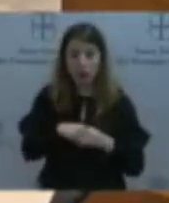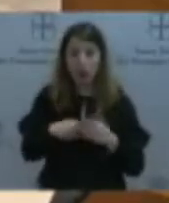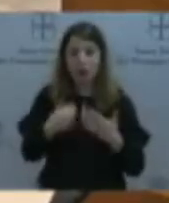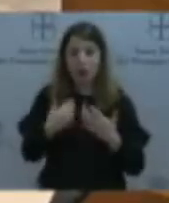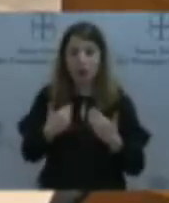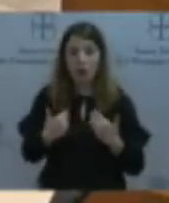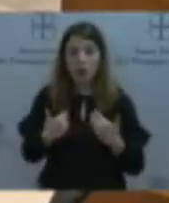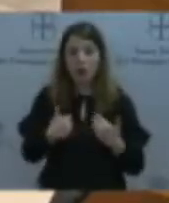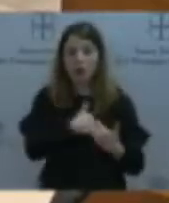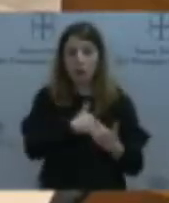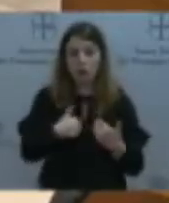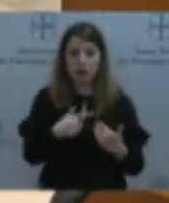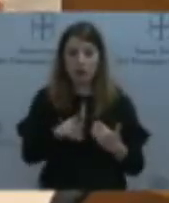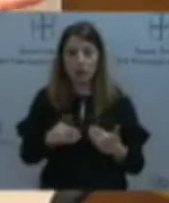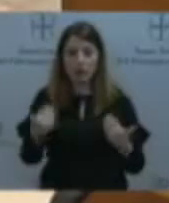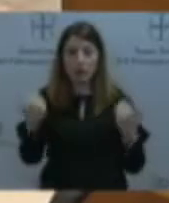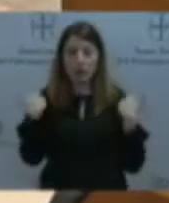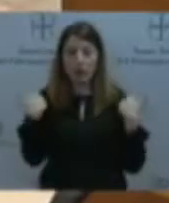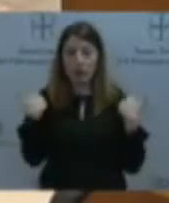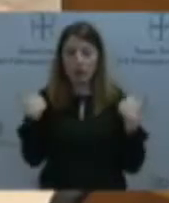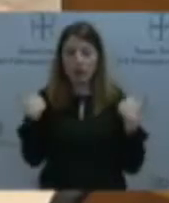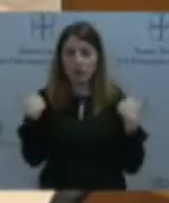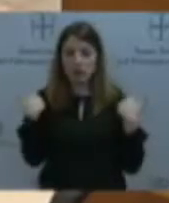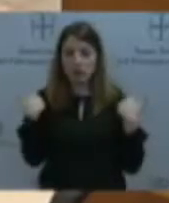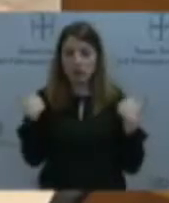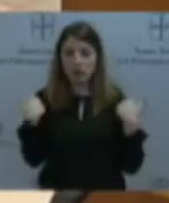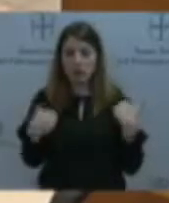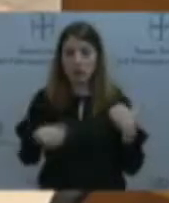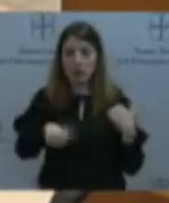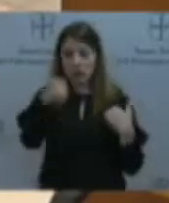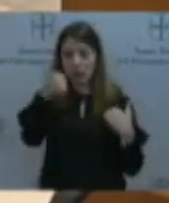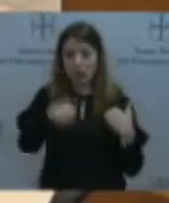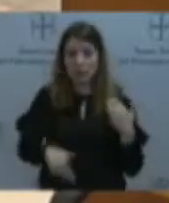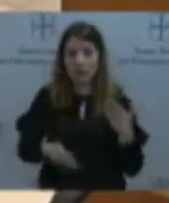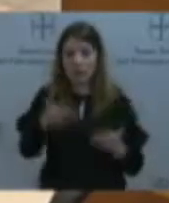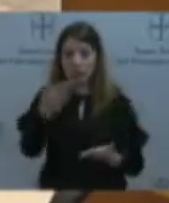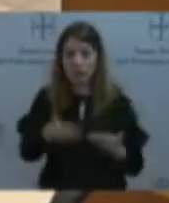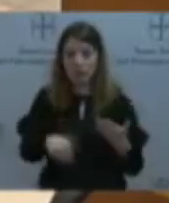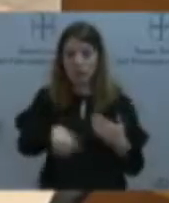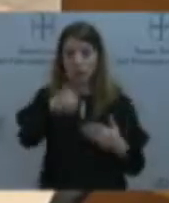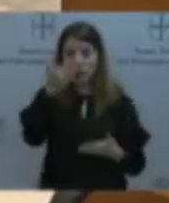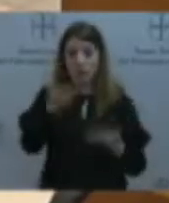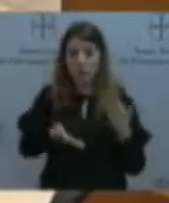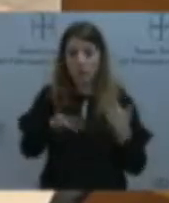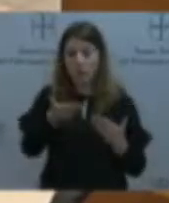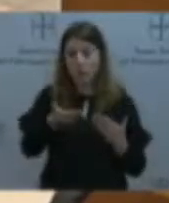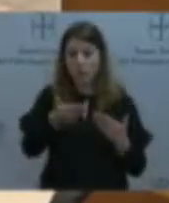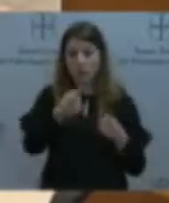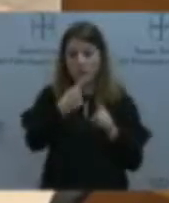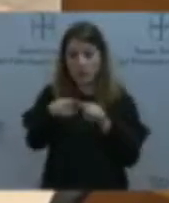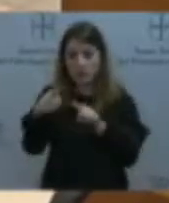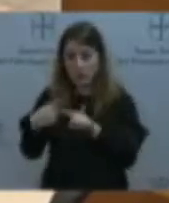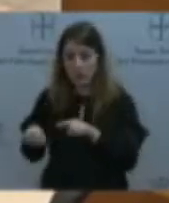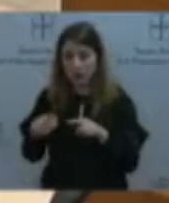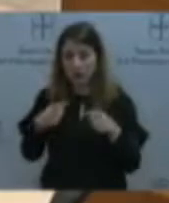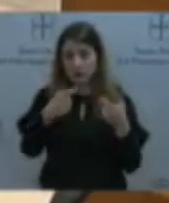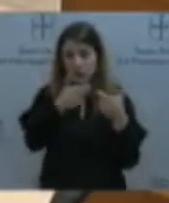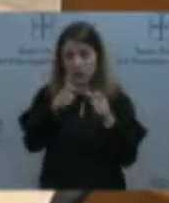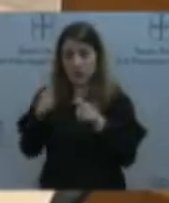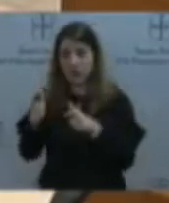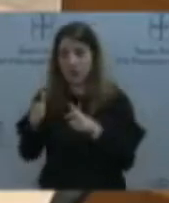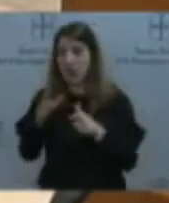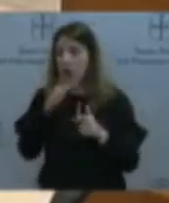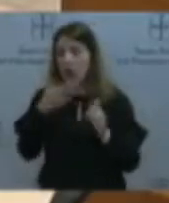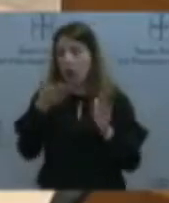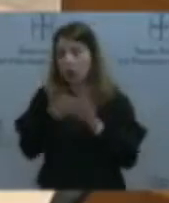pues están evaluadas por distintas instancias que a continuación le paso a referir y que dan una idea del control